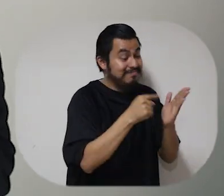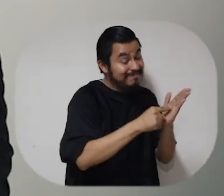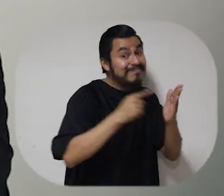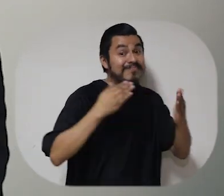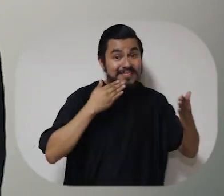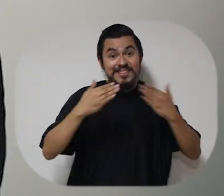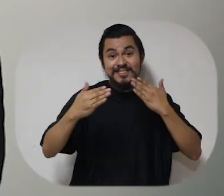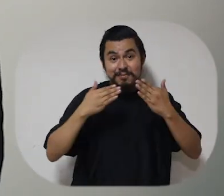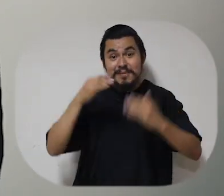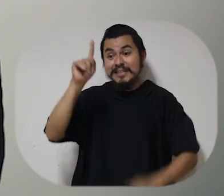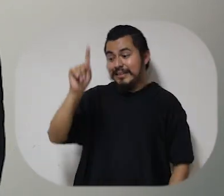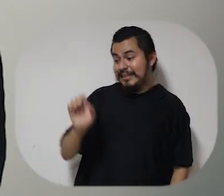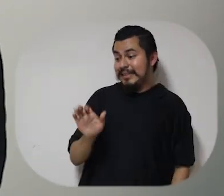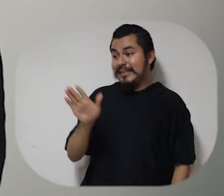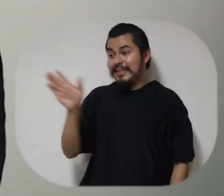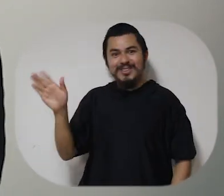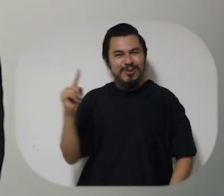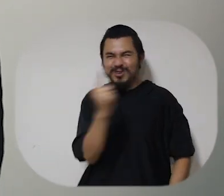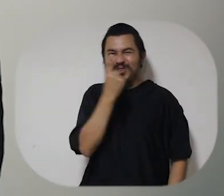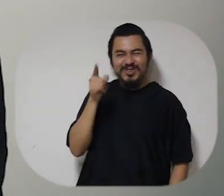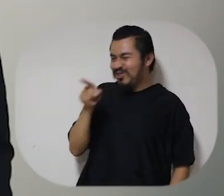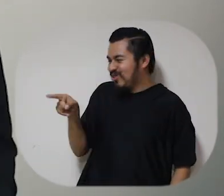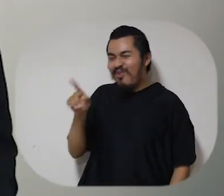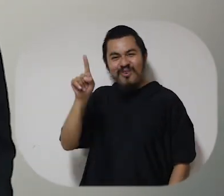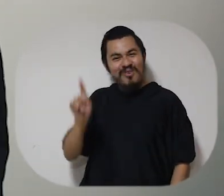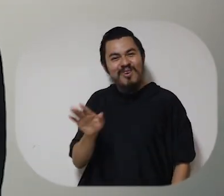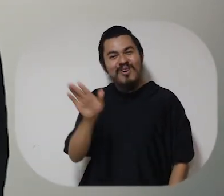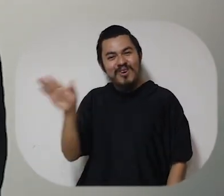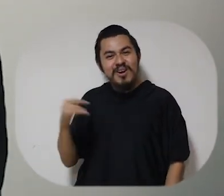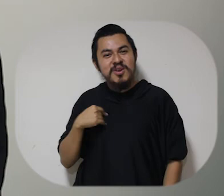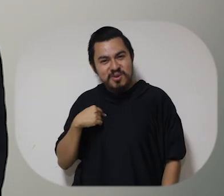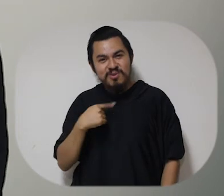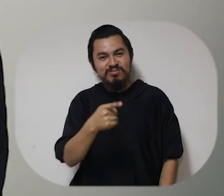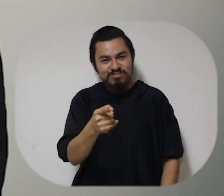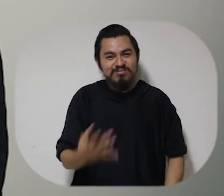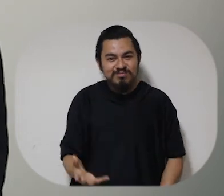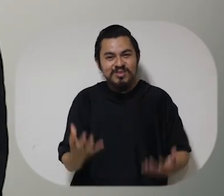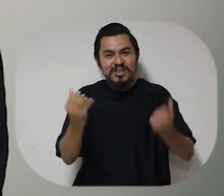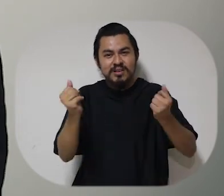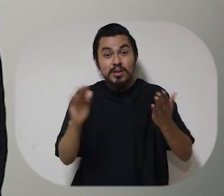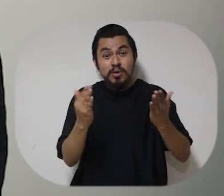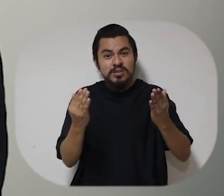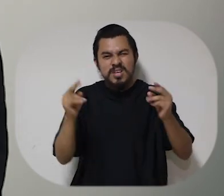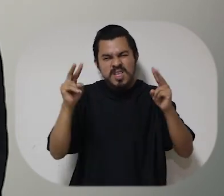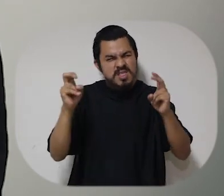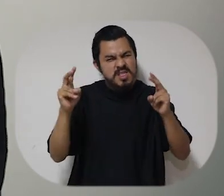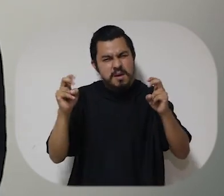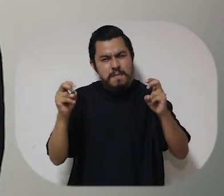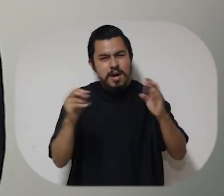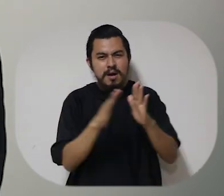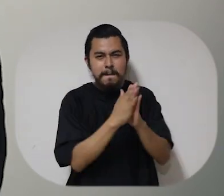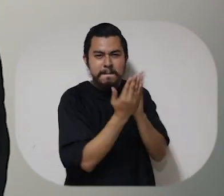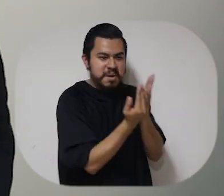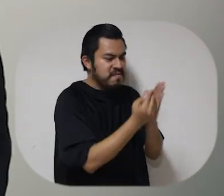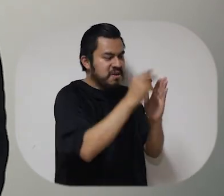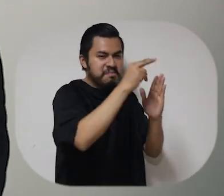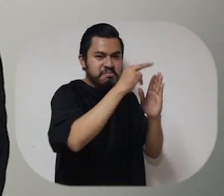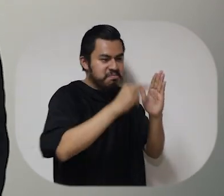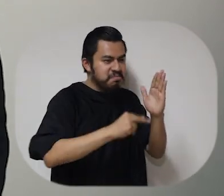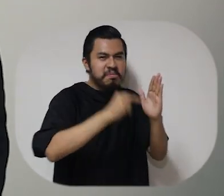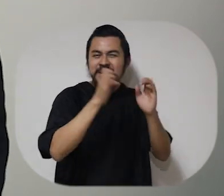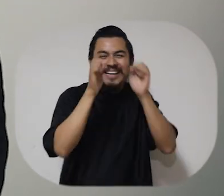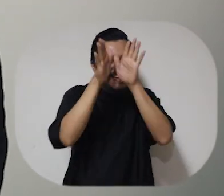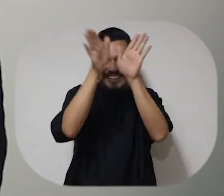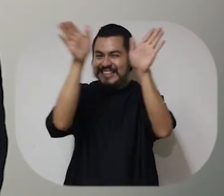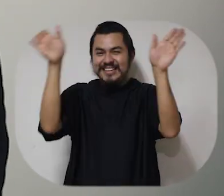explica acerca del Cristo, y solamente a través del Cristo podemos ser salvos. Así que hemos hablado de